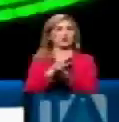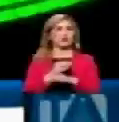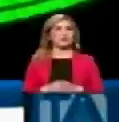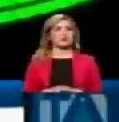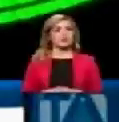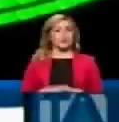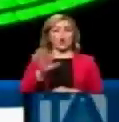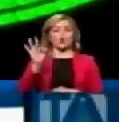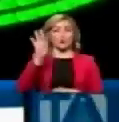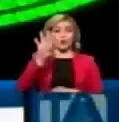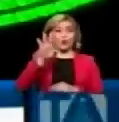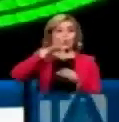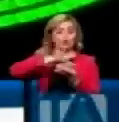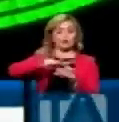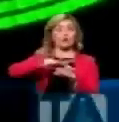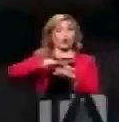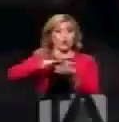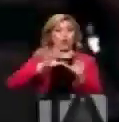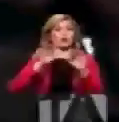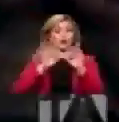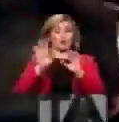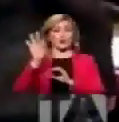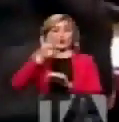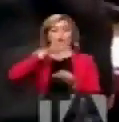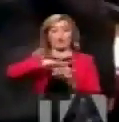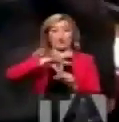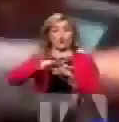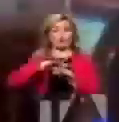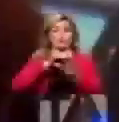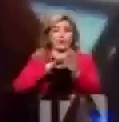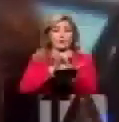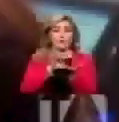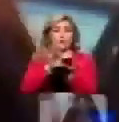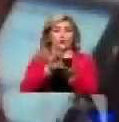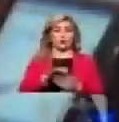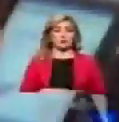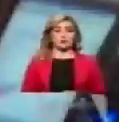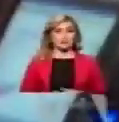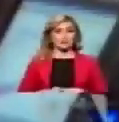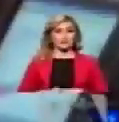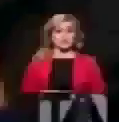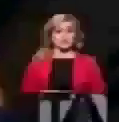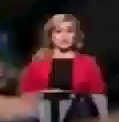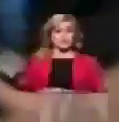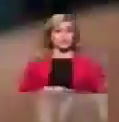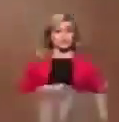funciones. 94 asambleístas votaron a favor. En Quito, Daniela Valencia, 24 horas.